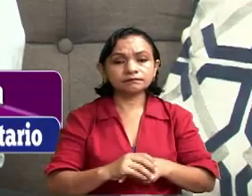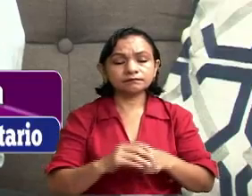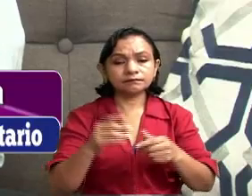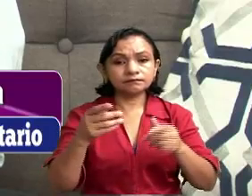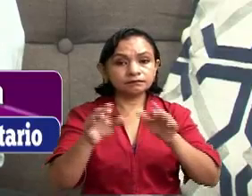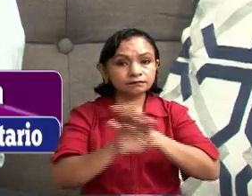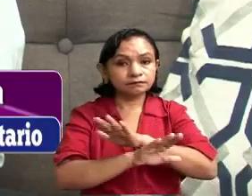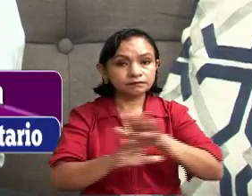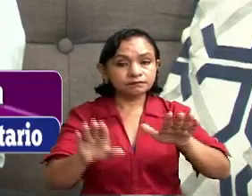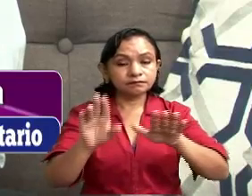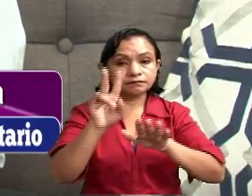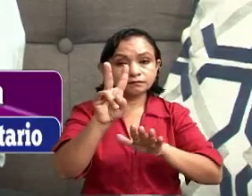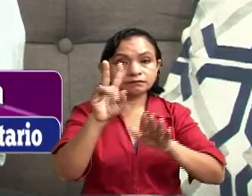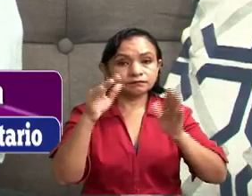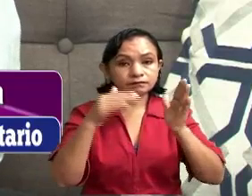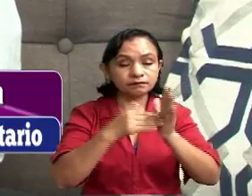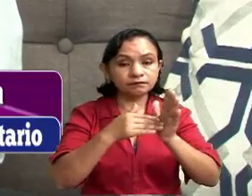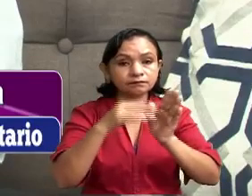cerramos con